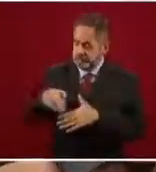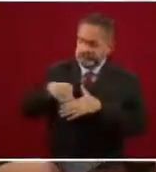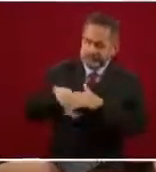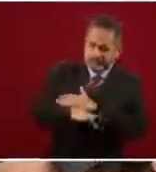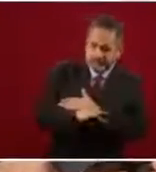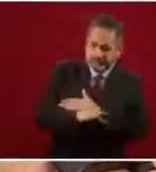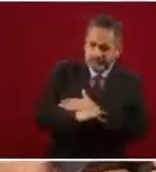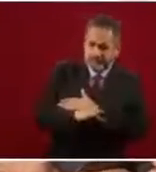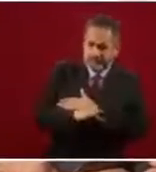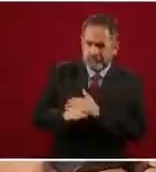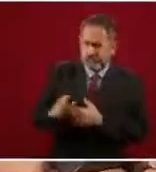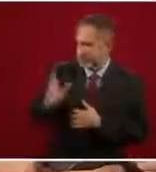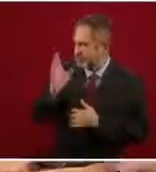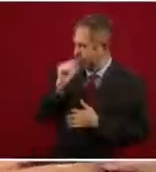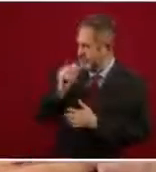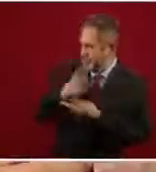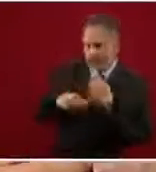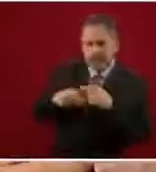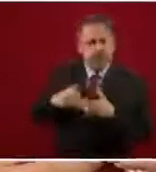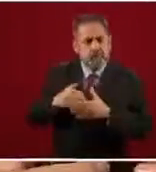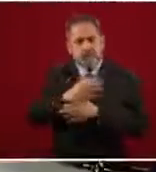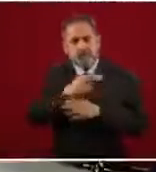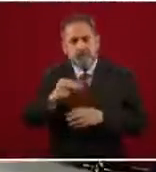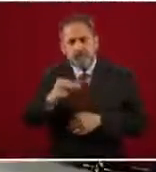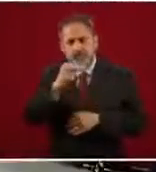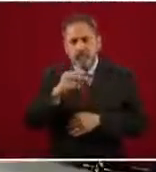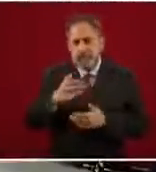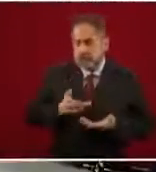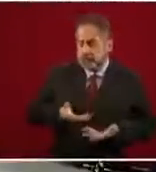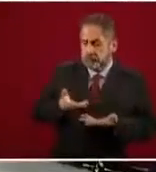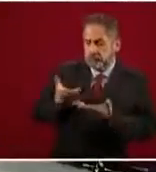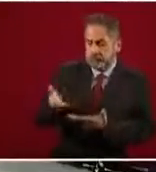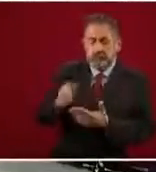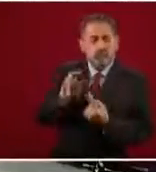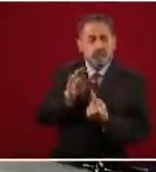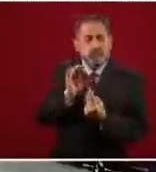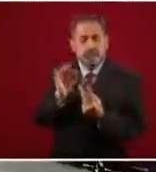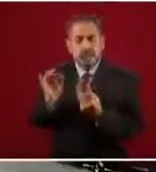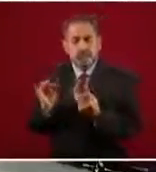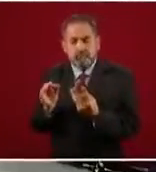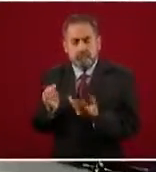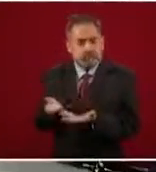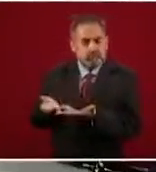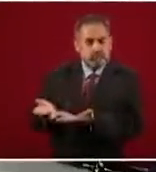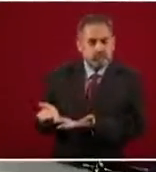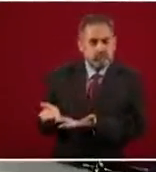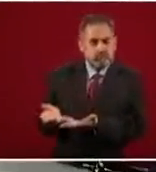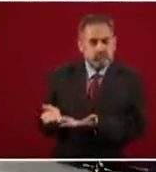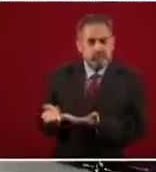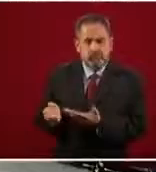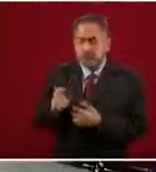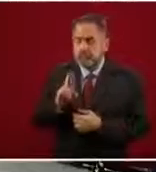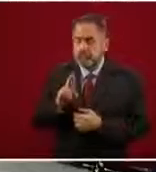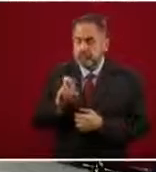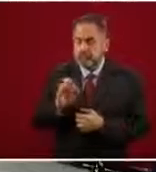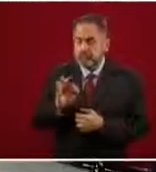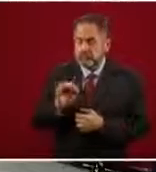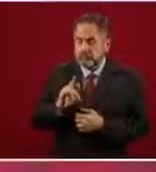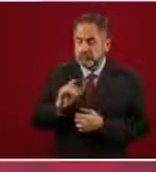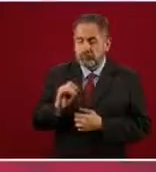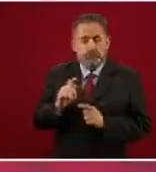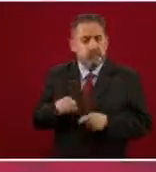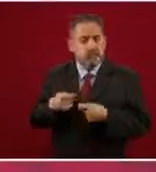no podrían ir hacia la frontera norte? Porque se les ofrecen opciones, ¿sí?, Sí, de pero sí. refugio, de